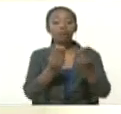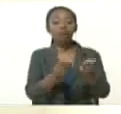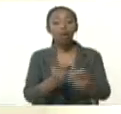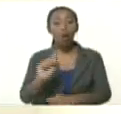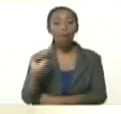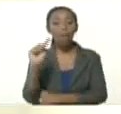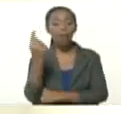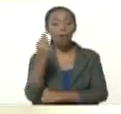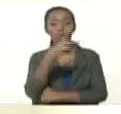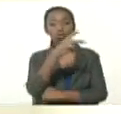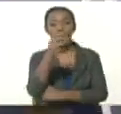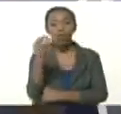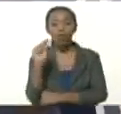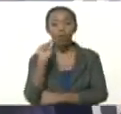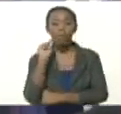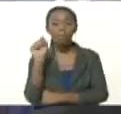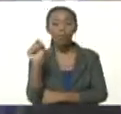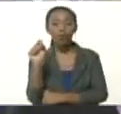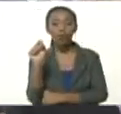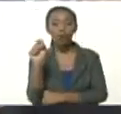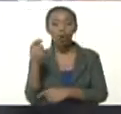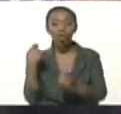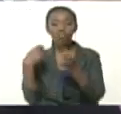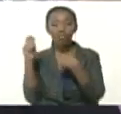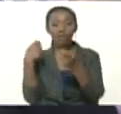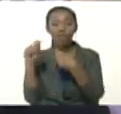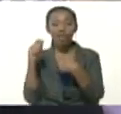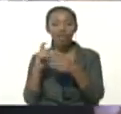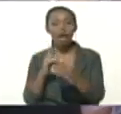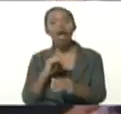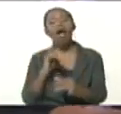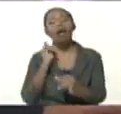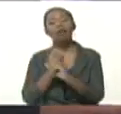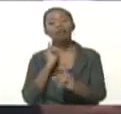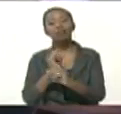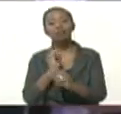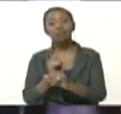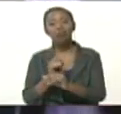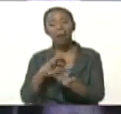primeros 200 puntos de venta digital en Petro a los